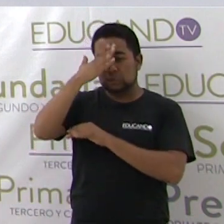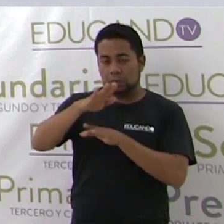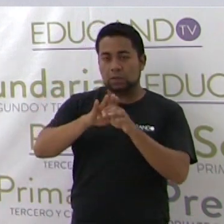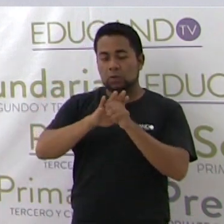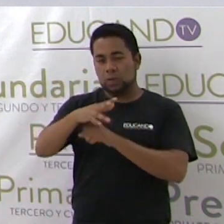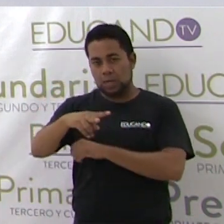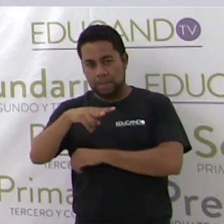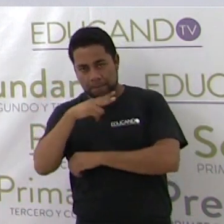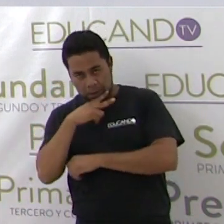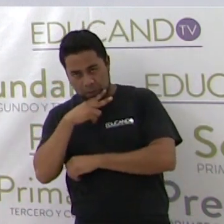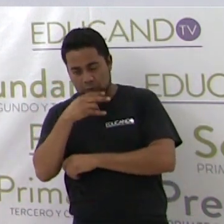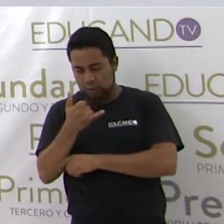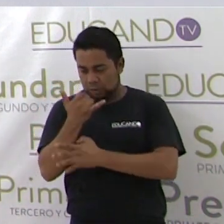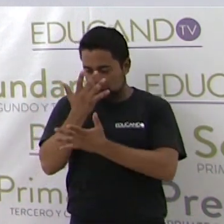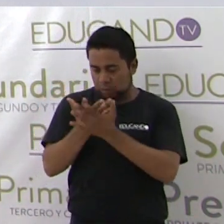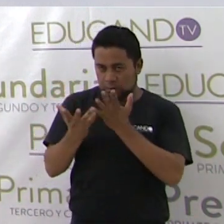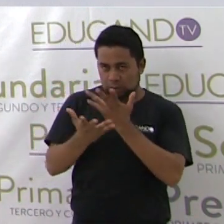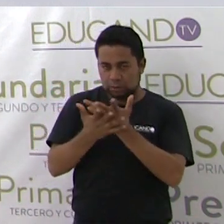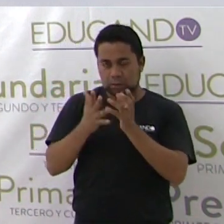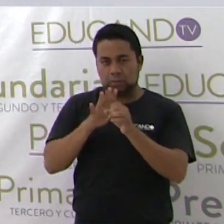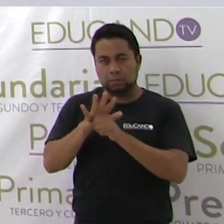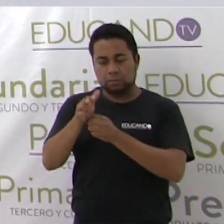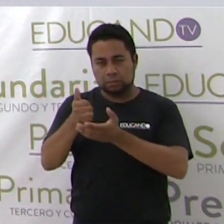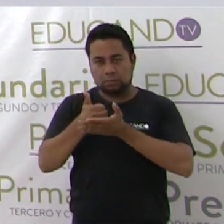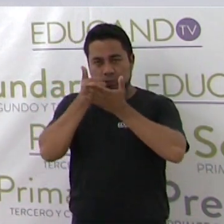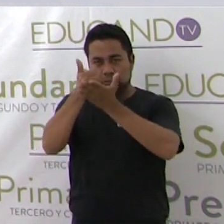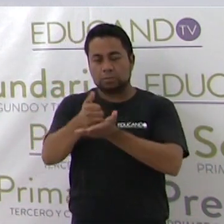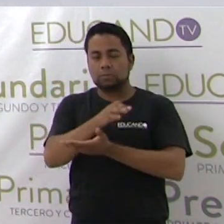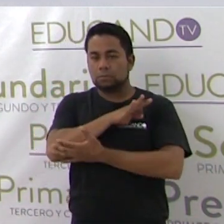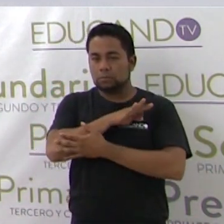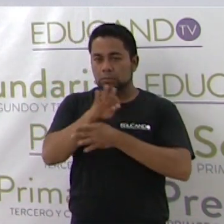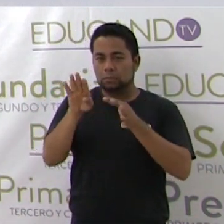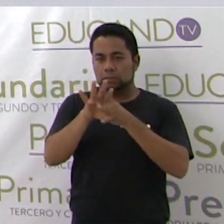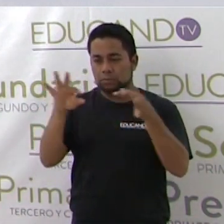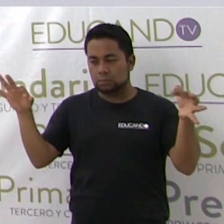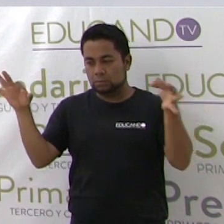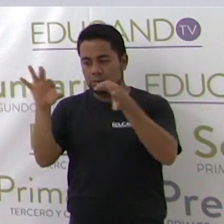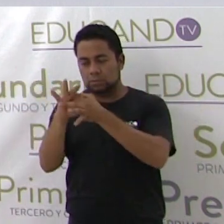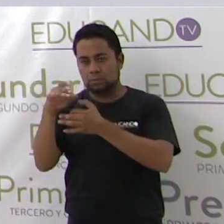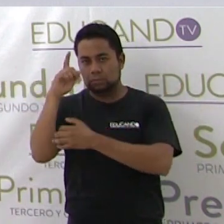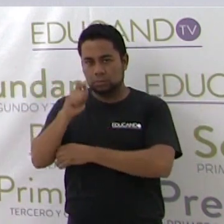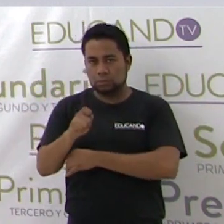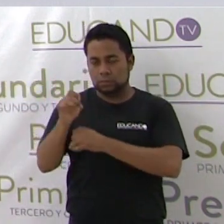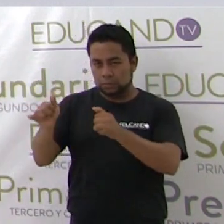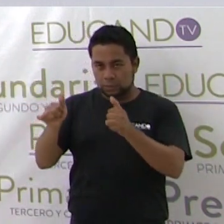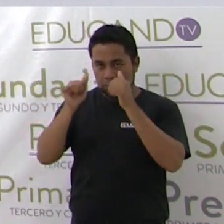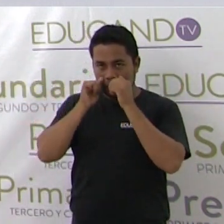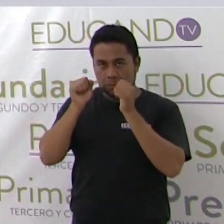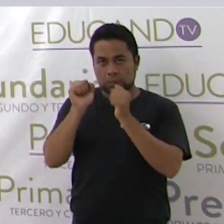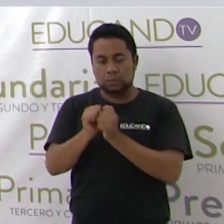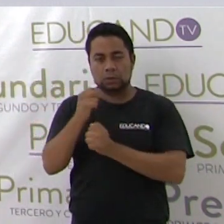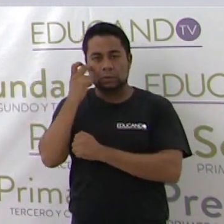verbo y la acción que nos permitirá unir el complemento. Mucha atención con esto porque